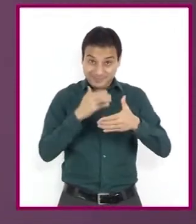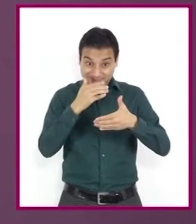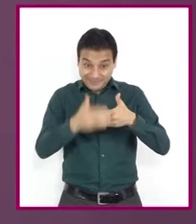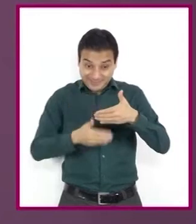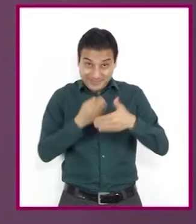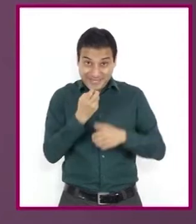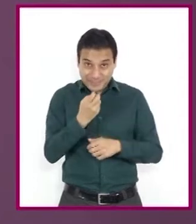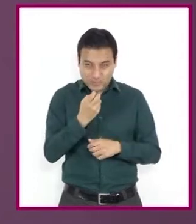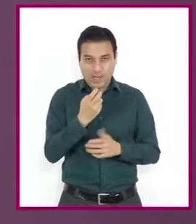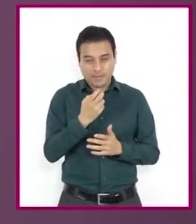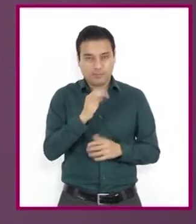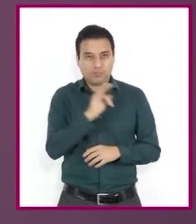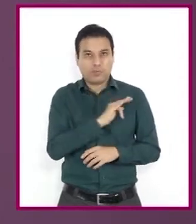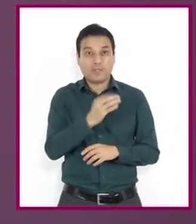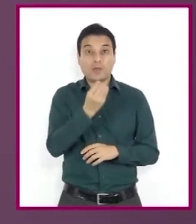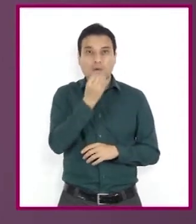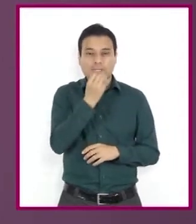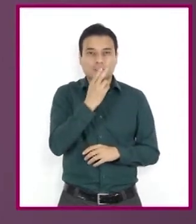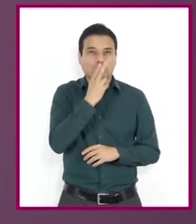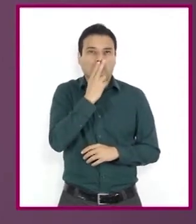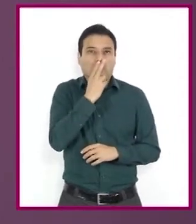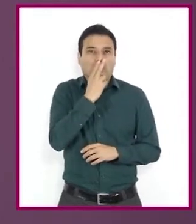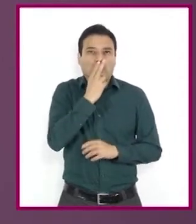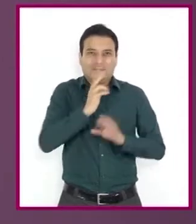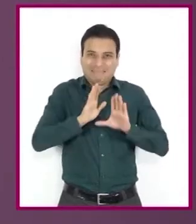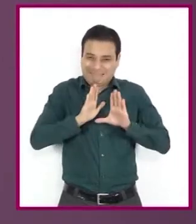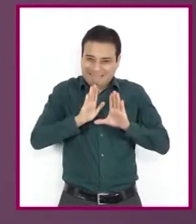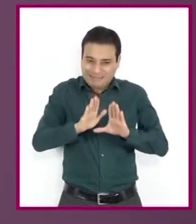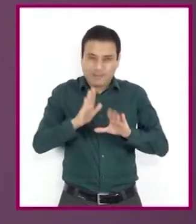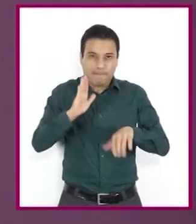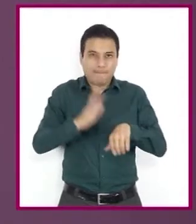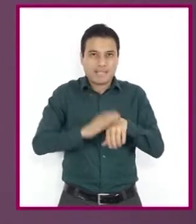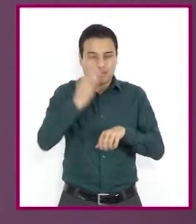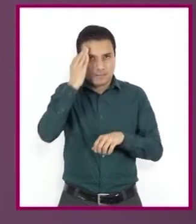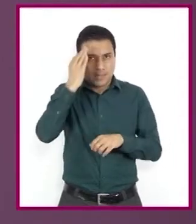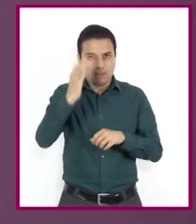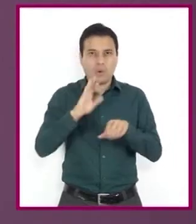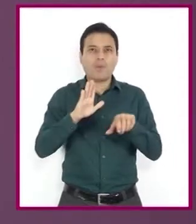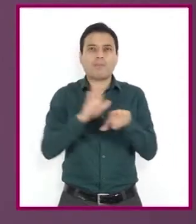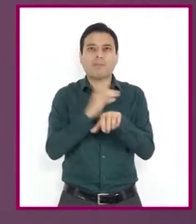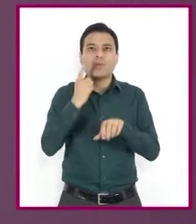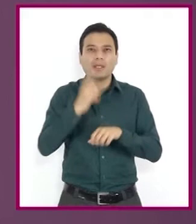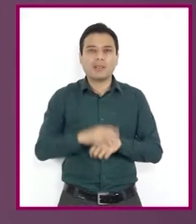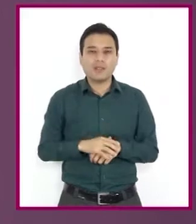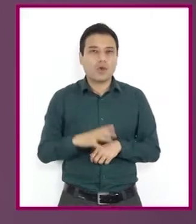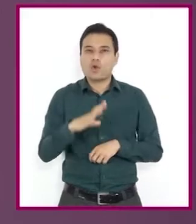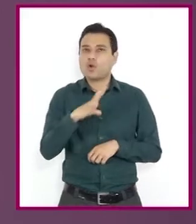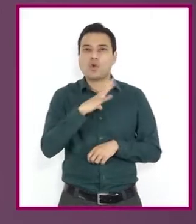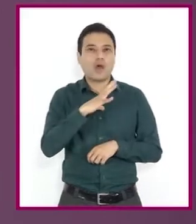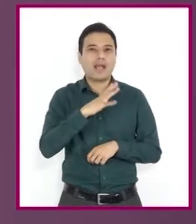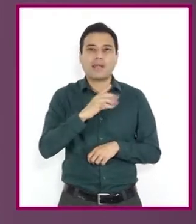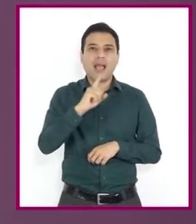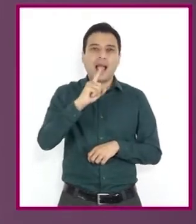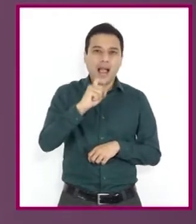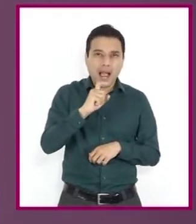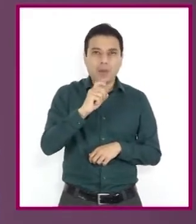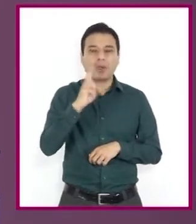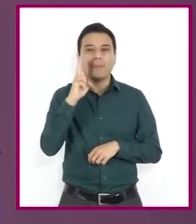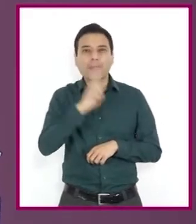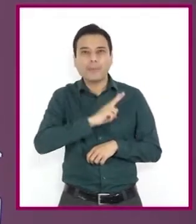para conservarlos más tiempo, ya que no están en contacto con la humedad del medio ni con el